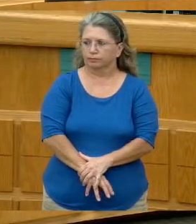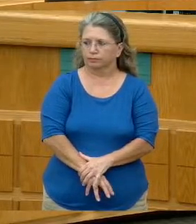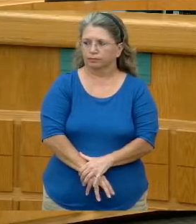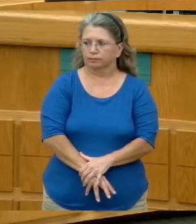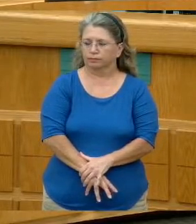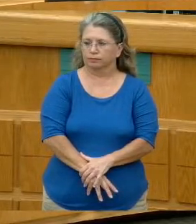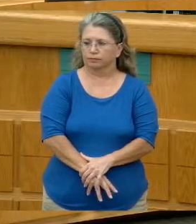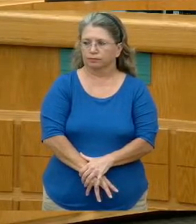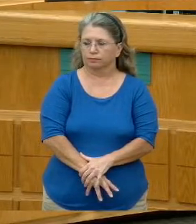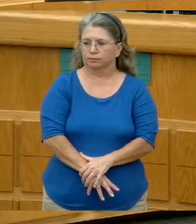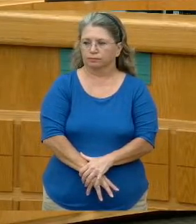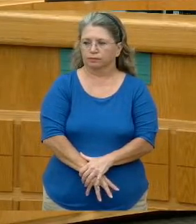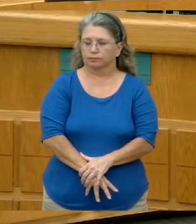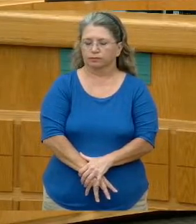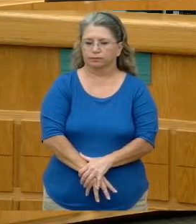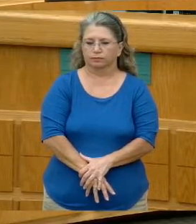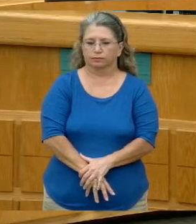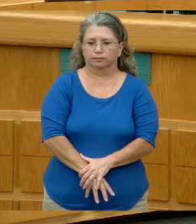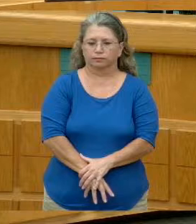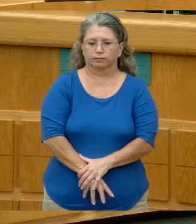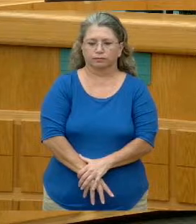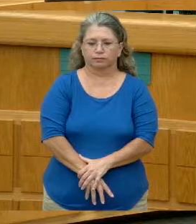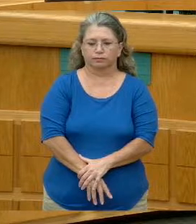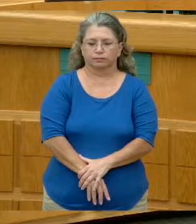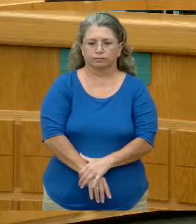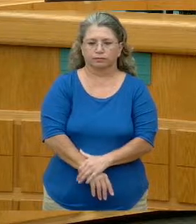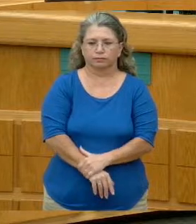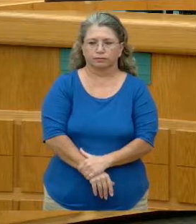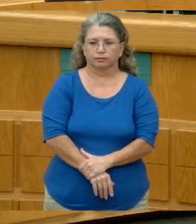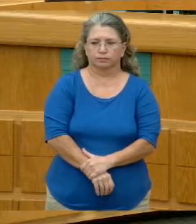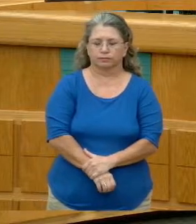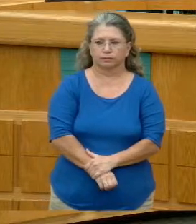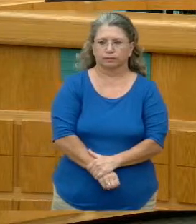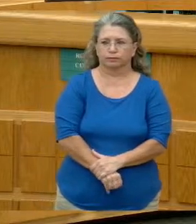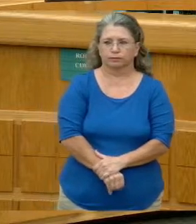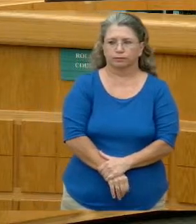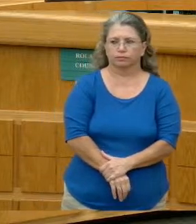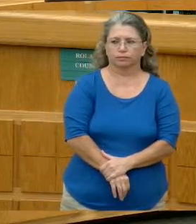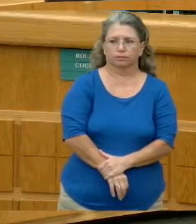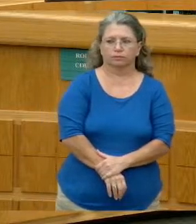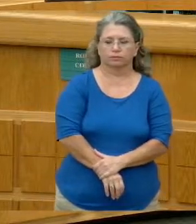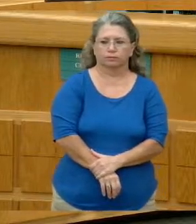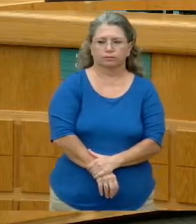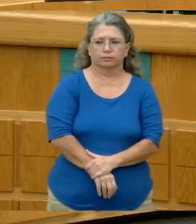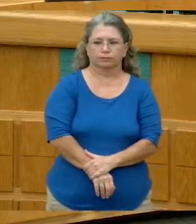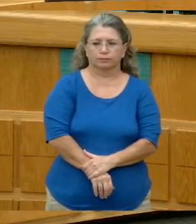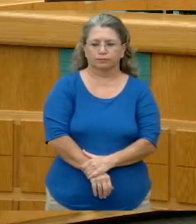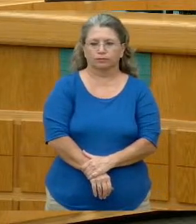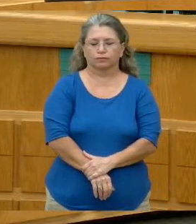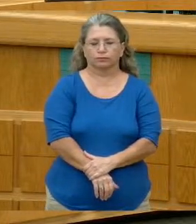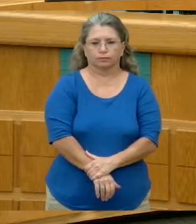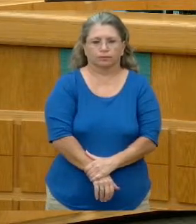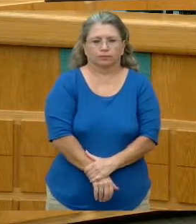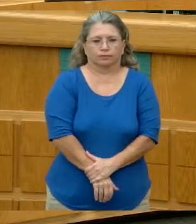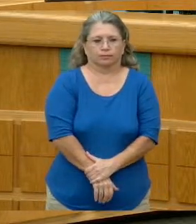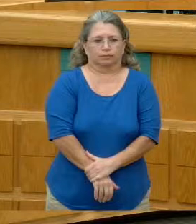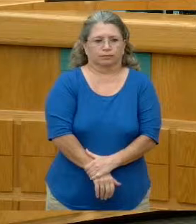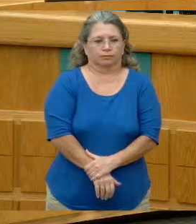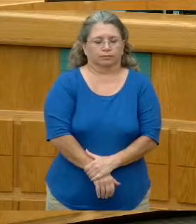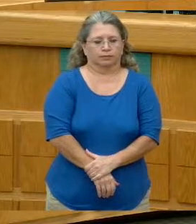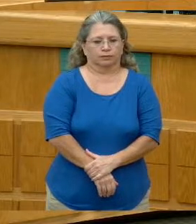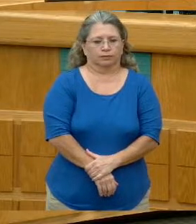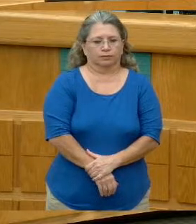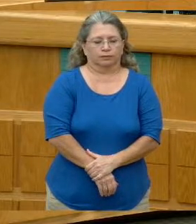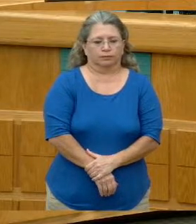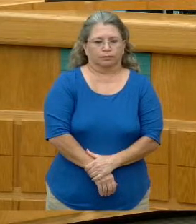las decisiones. Es importante informarle que la cifra de los 85 bebés es precisa. Ha habido mala información en el público, pero las